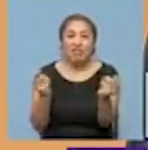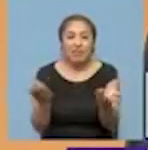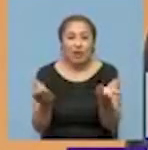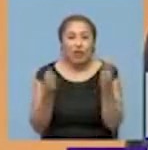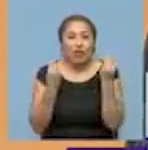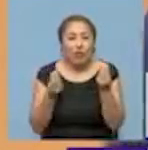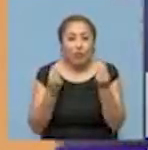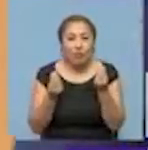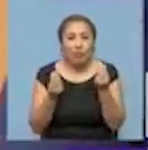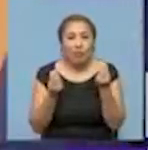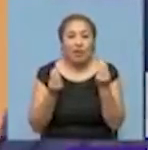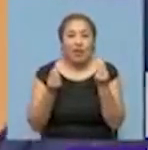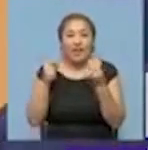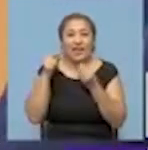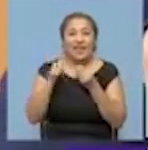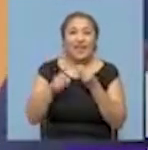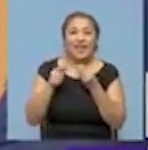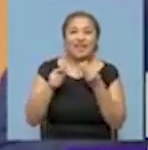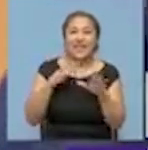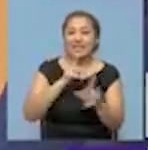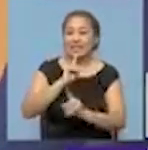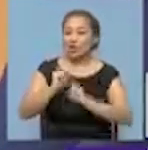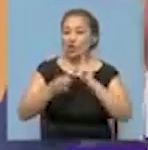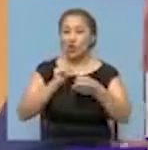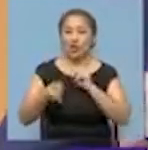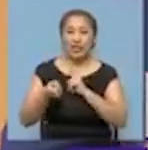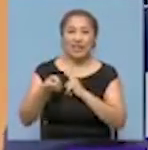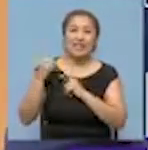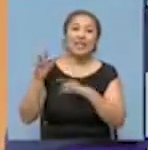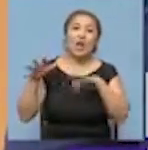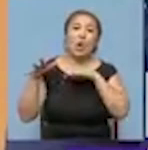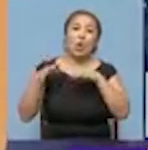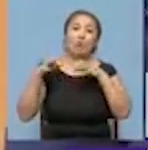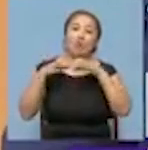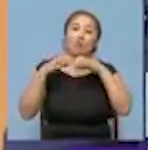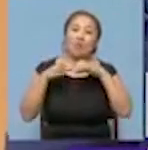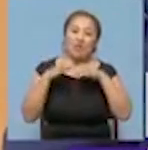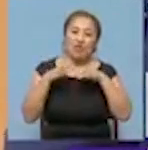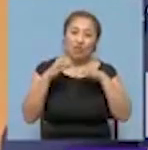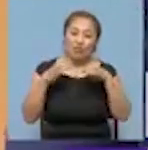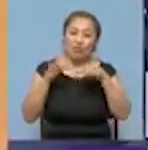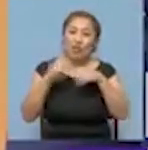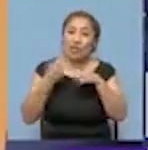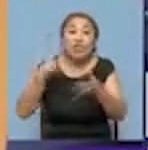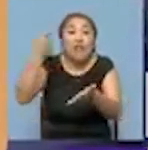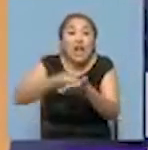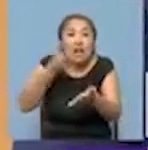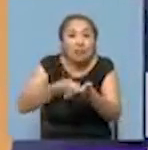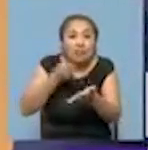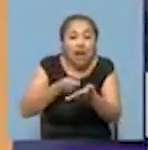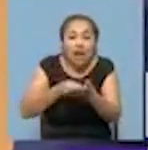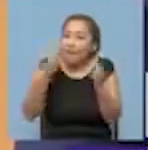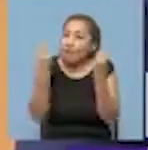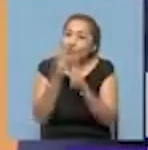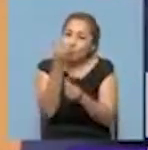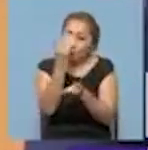entonces está estas instrucciones que reciben los movimientos de izquierda por los cuales se les paga en naciones unidas grandes